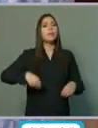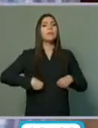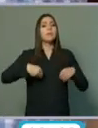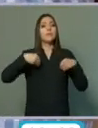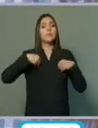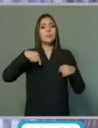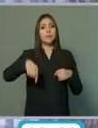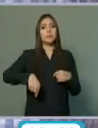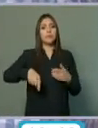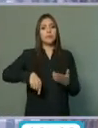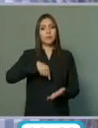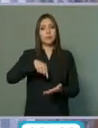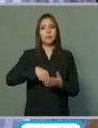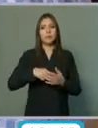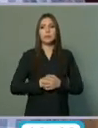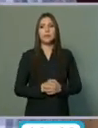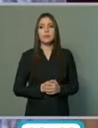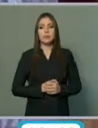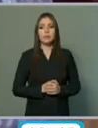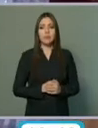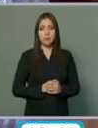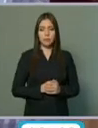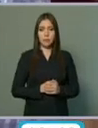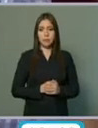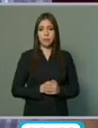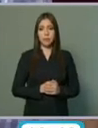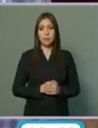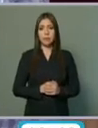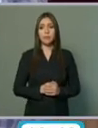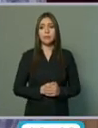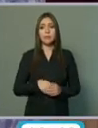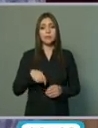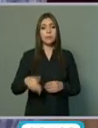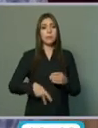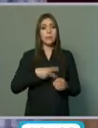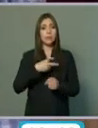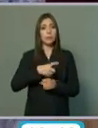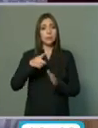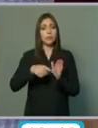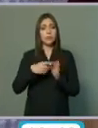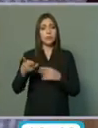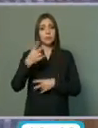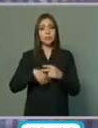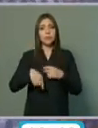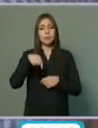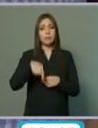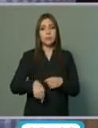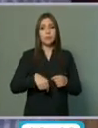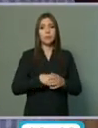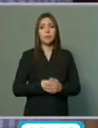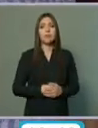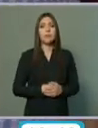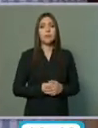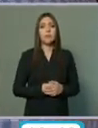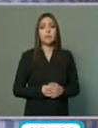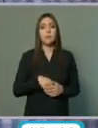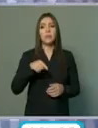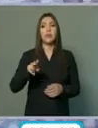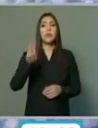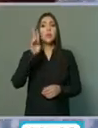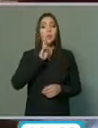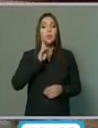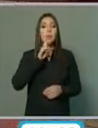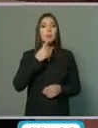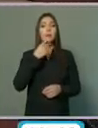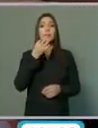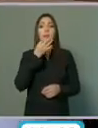aquí? La verdad es la segunda vez que vengo, pero es un excelente café el que venden aquí. No me diga que probó y